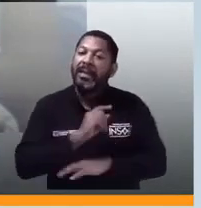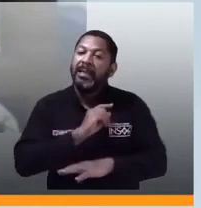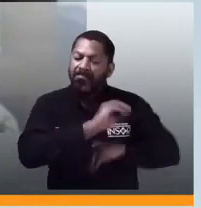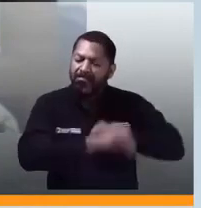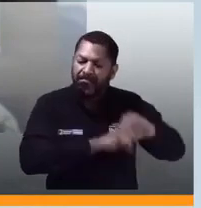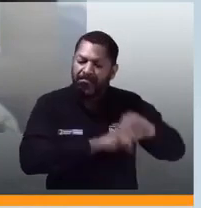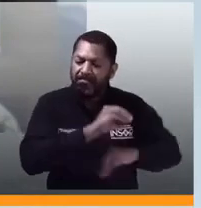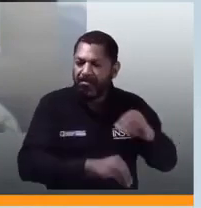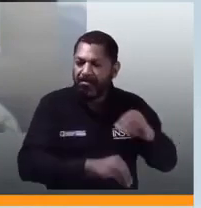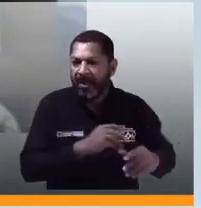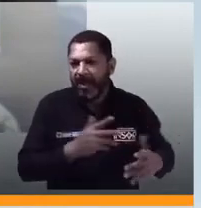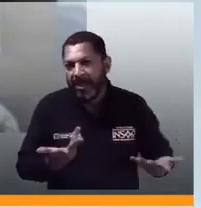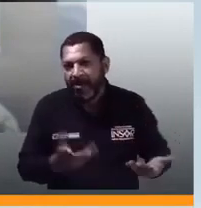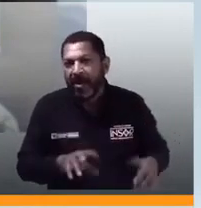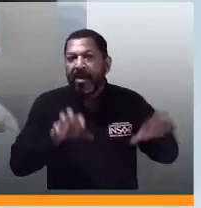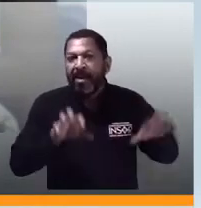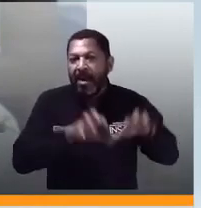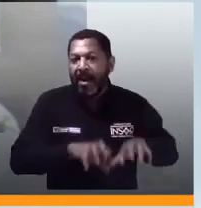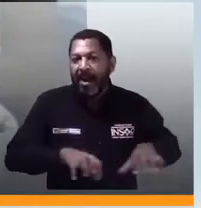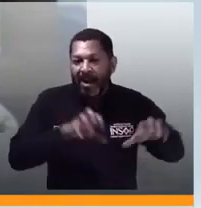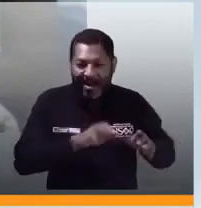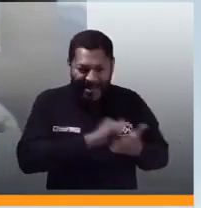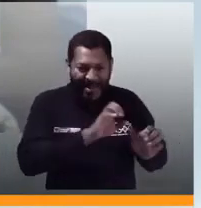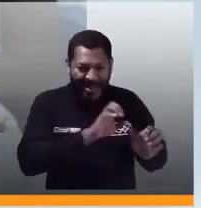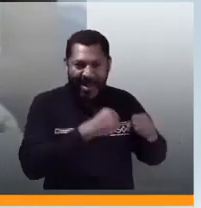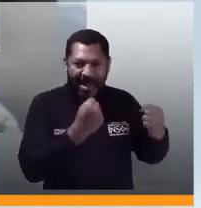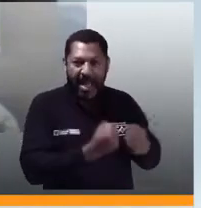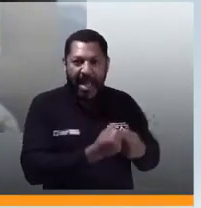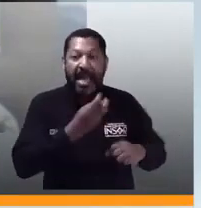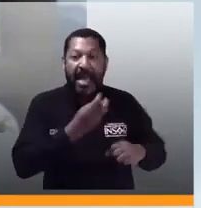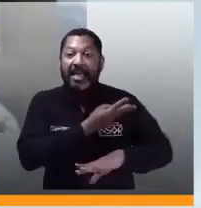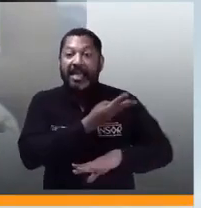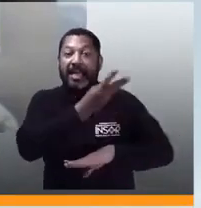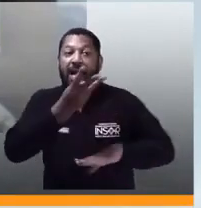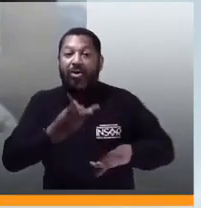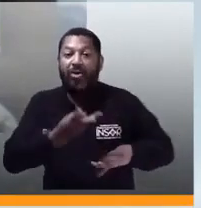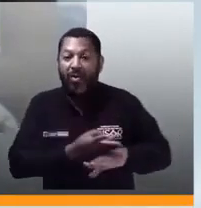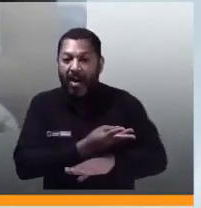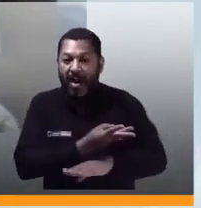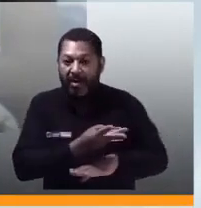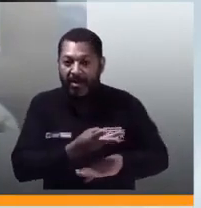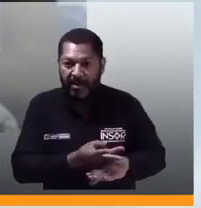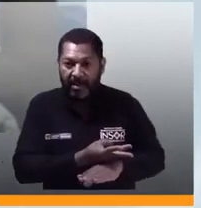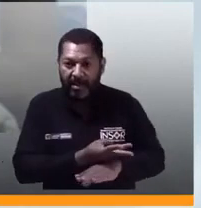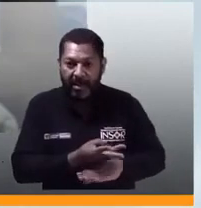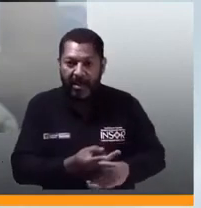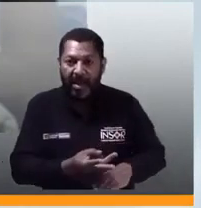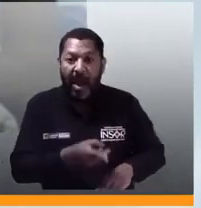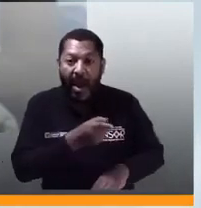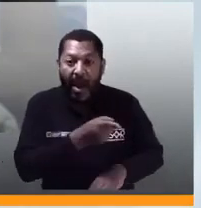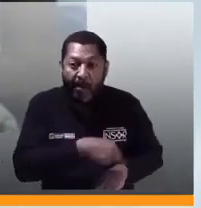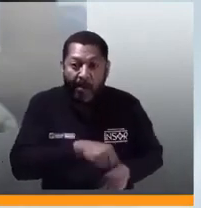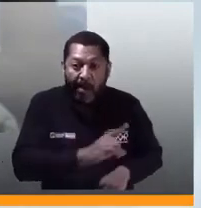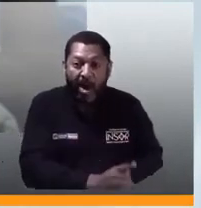diseñáramos actividades de aula de 3 horas en donde todo el tiempo estábamos